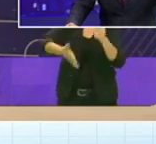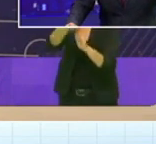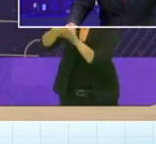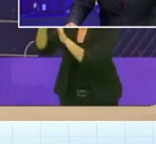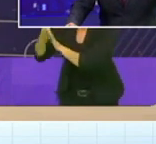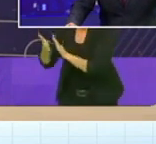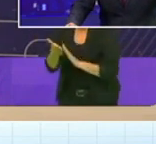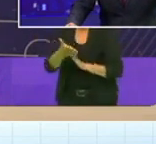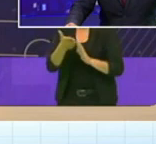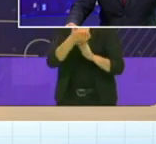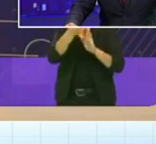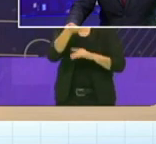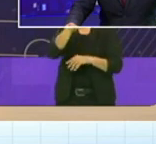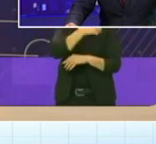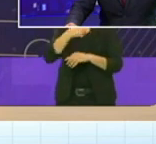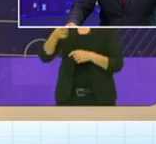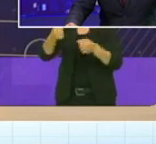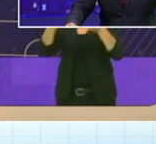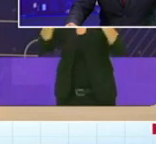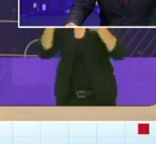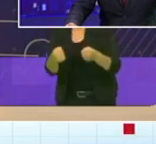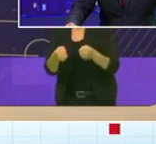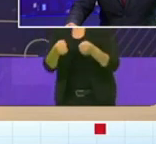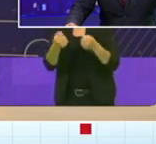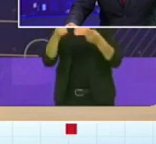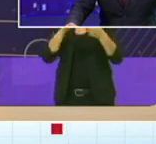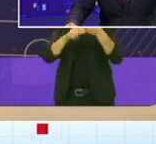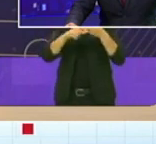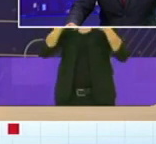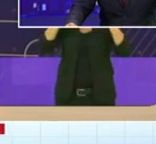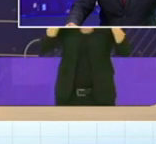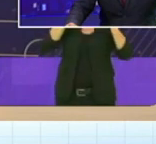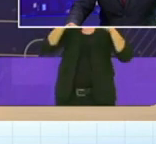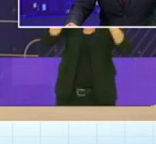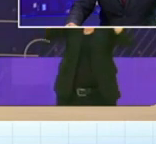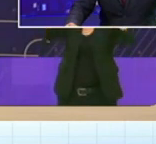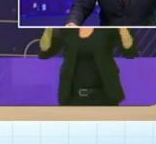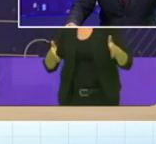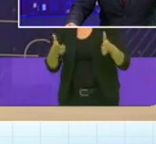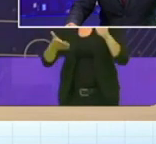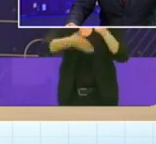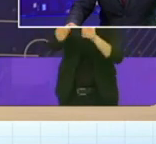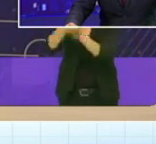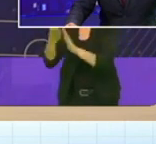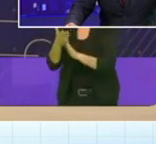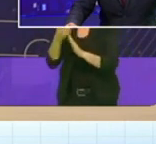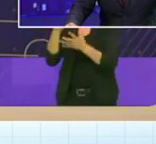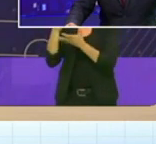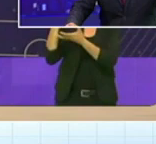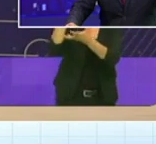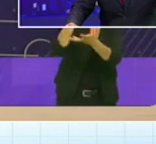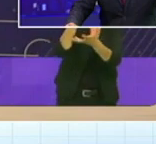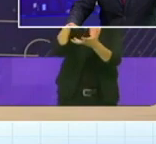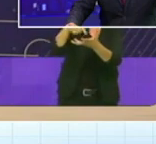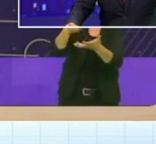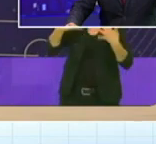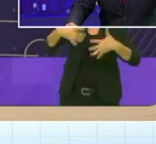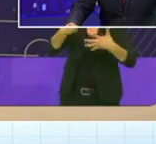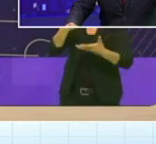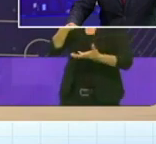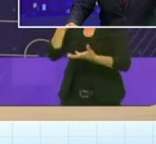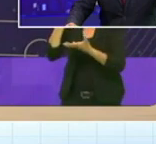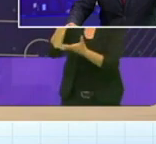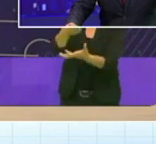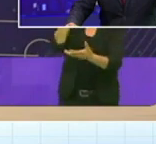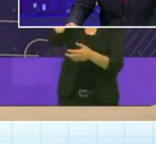pasa pero hay mucha ciudadanía allá afuera que de repente le preguntas Oye conoces a tu candidata o candidato a la alcaldía La respuesta es No